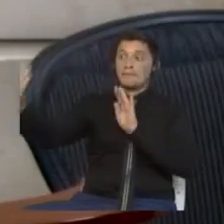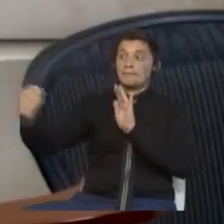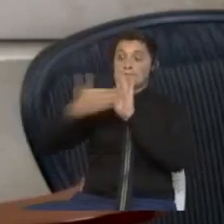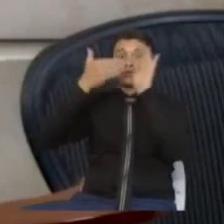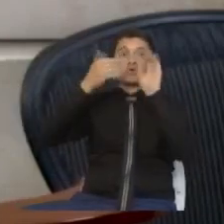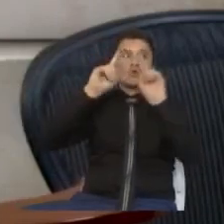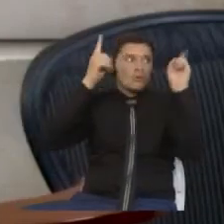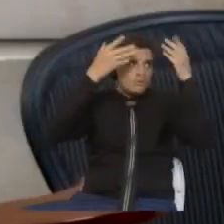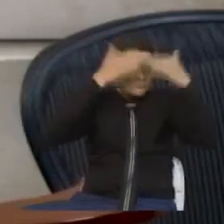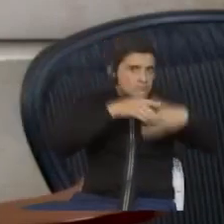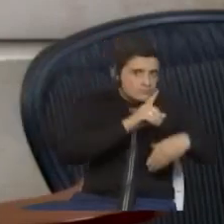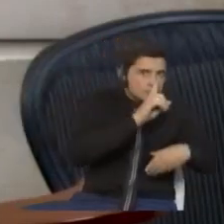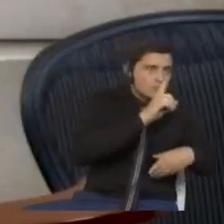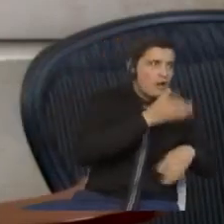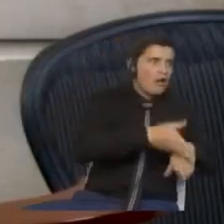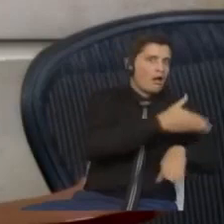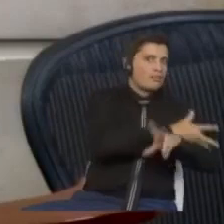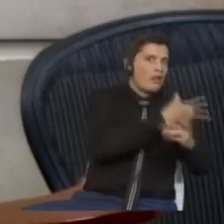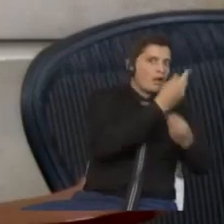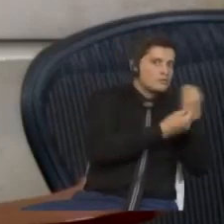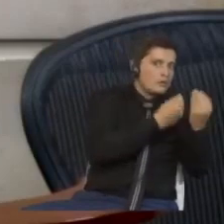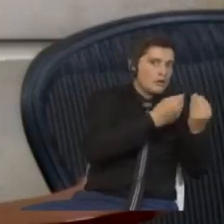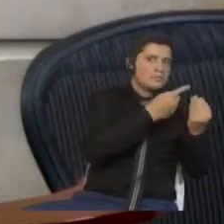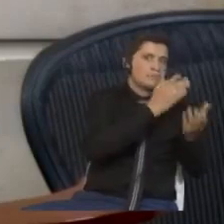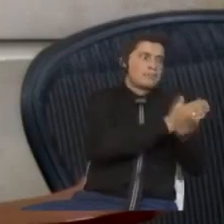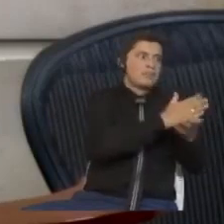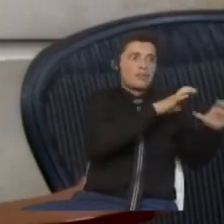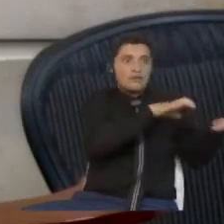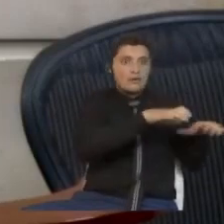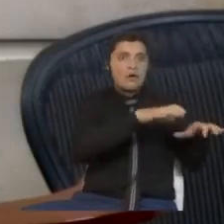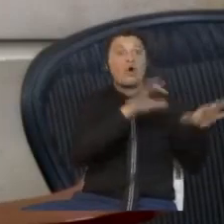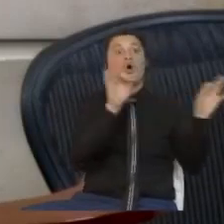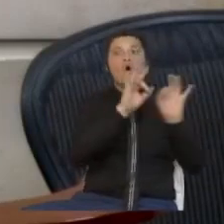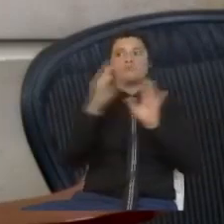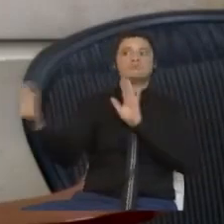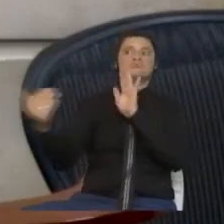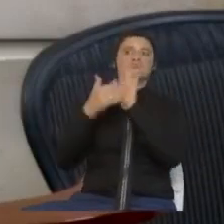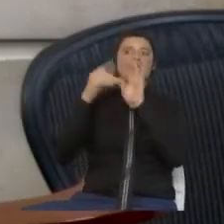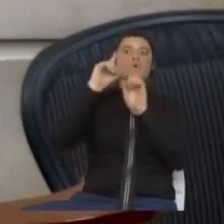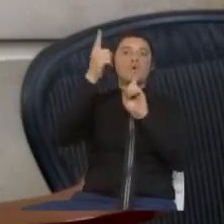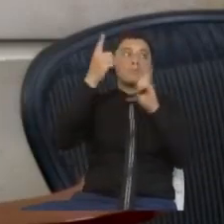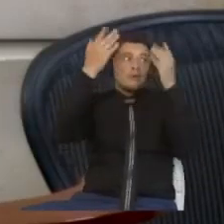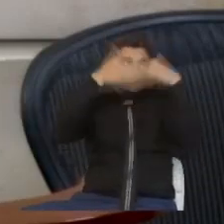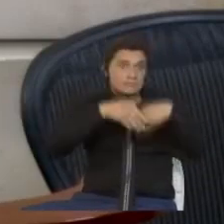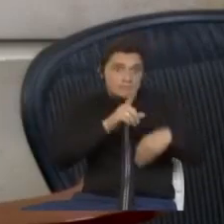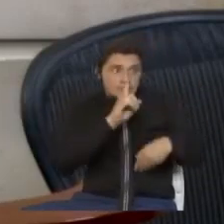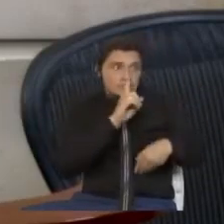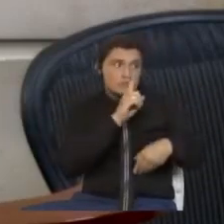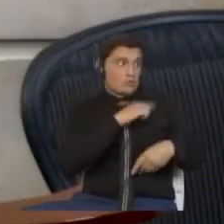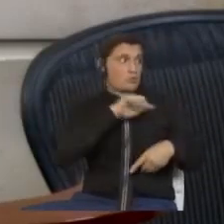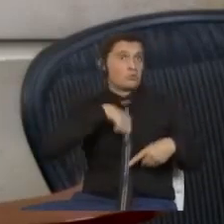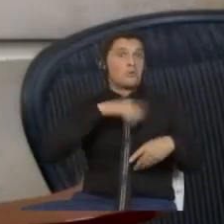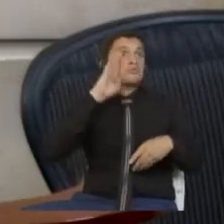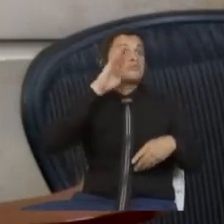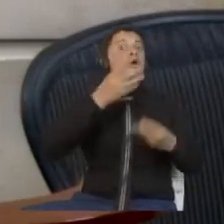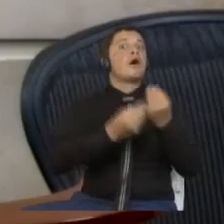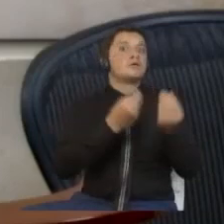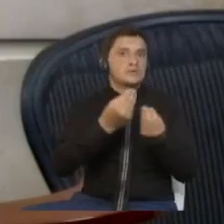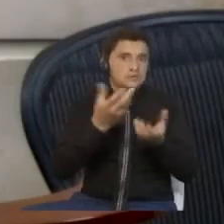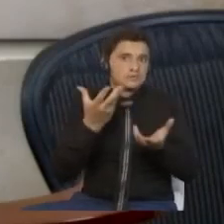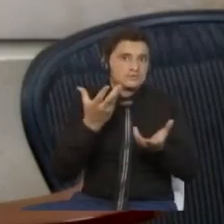prevaricato por lo que ya hicieron o bien pueden de mandarnos por prevaricato por lo que haremos